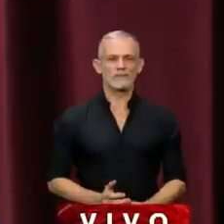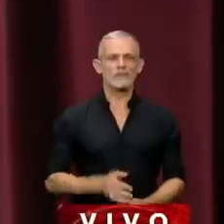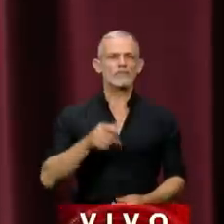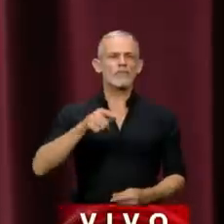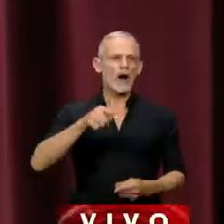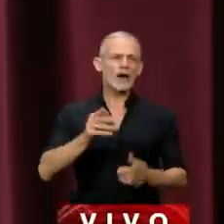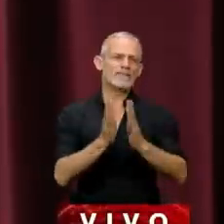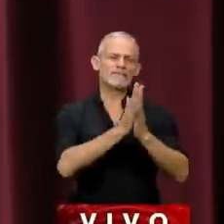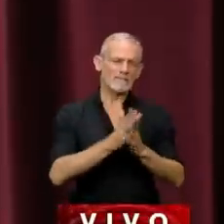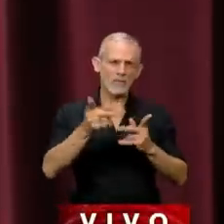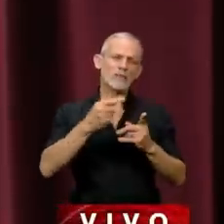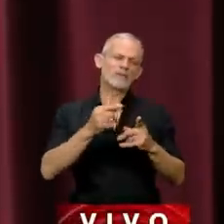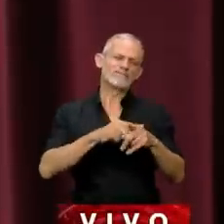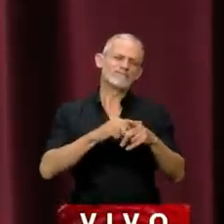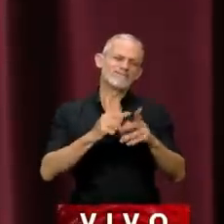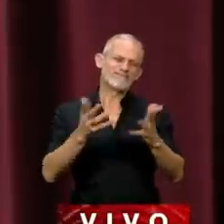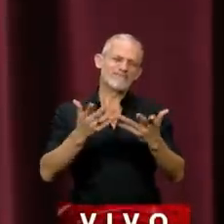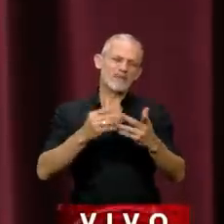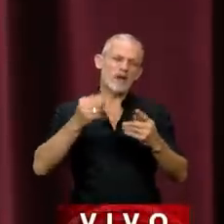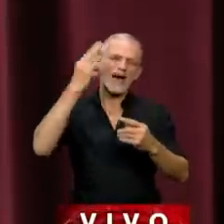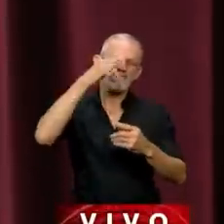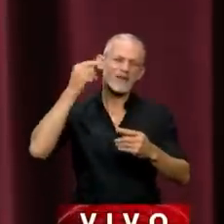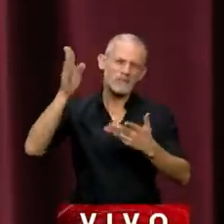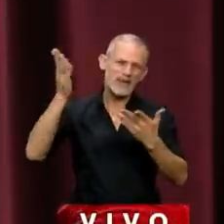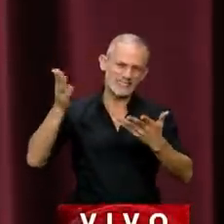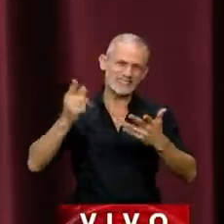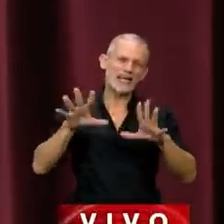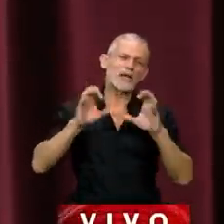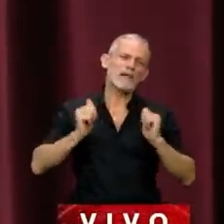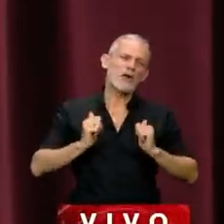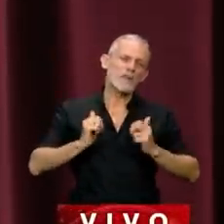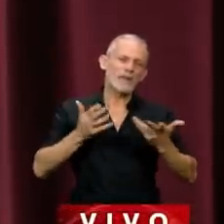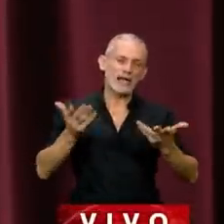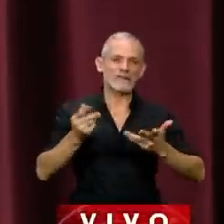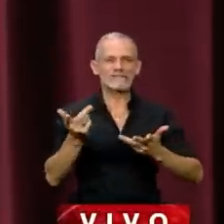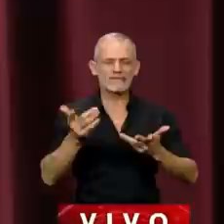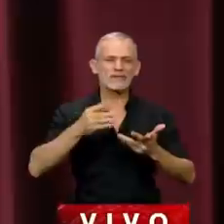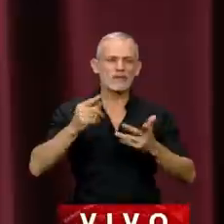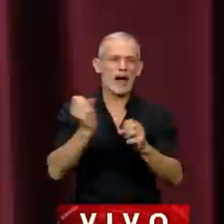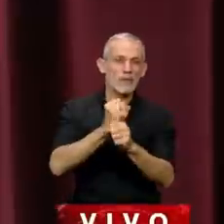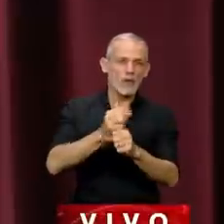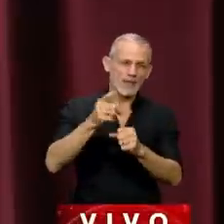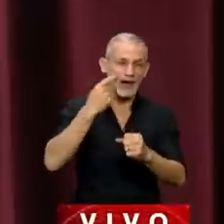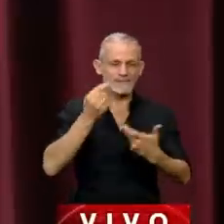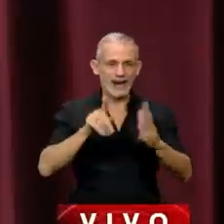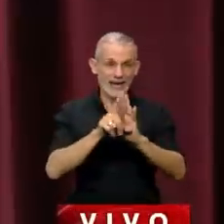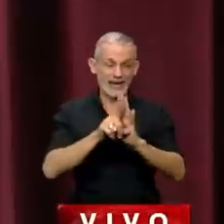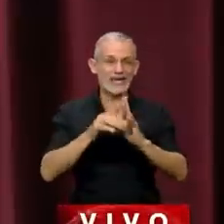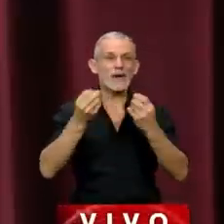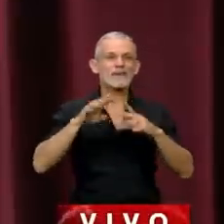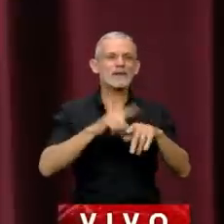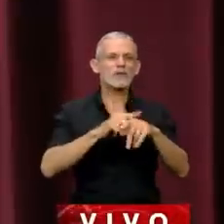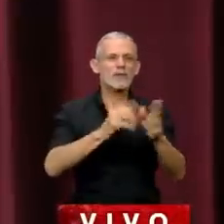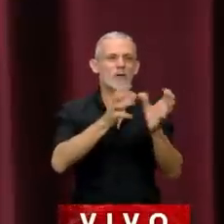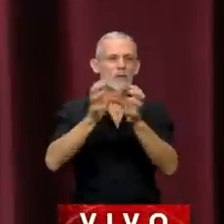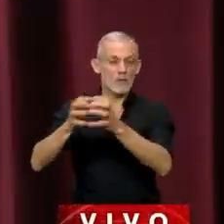minutos en función de los trabajadores y las trabajadoras que están esperando desde muy temprano esta media sanción. Empezamos con los